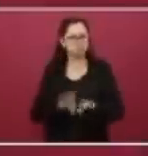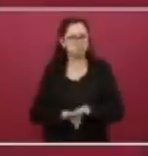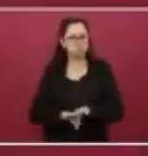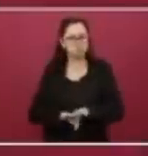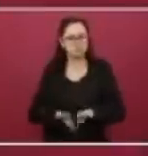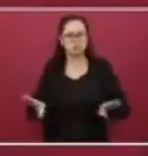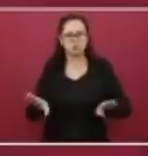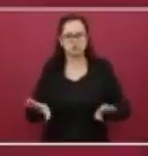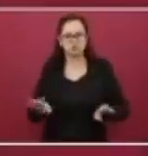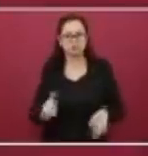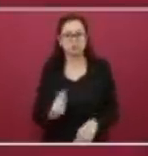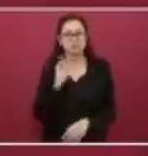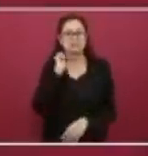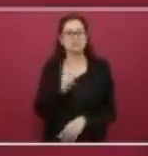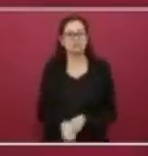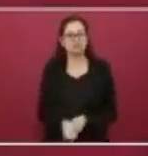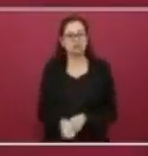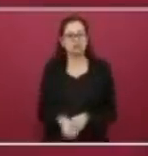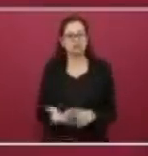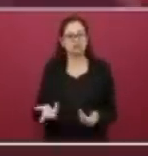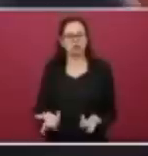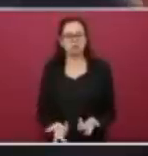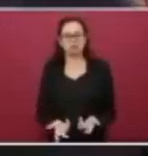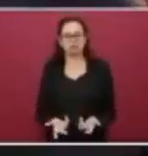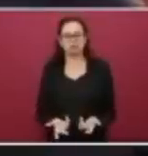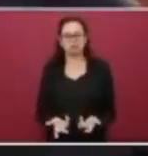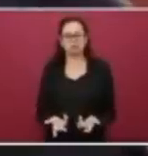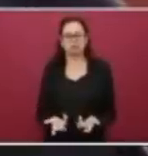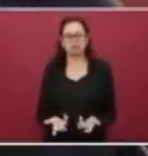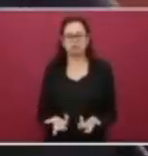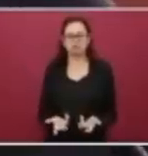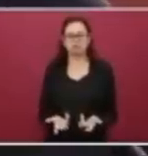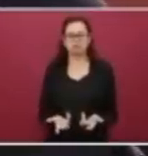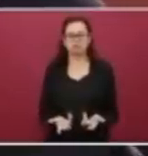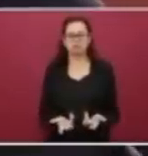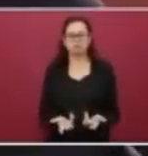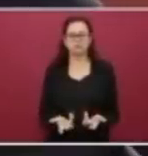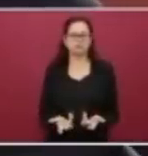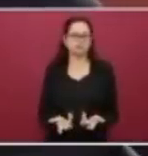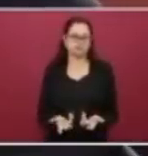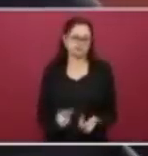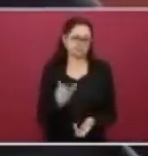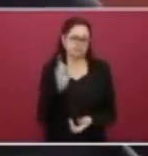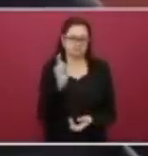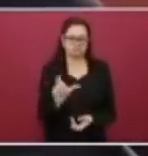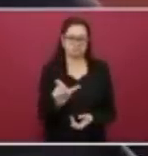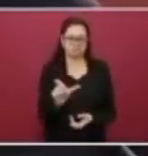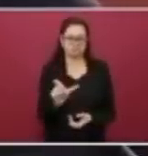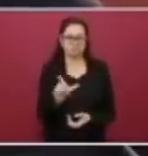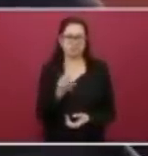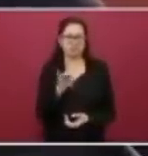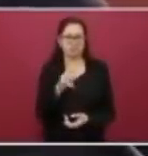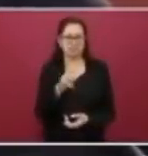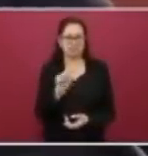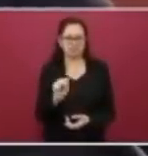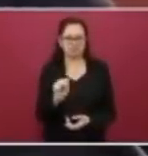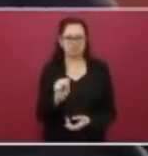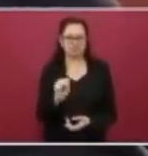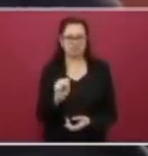y la palabra democracia este como su nombre lo indica no debemos